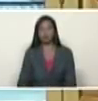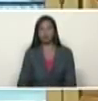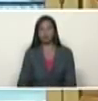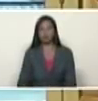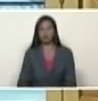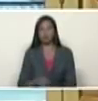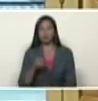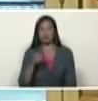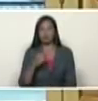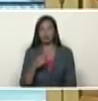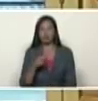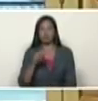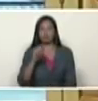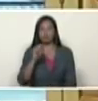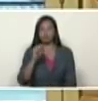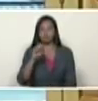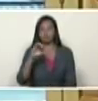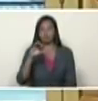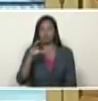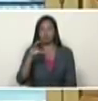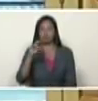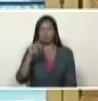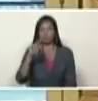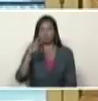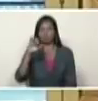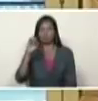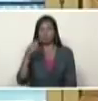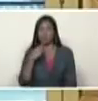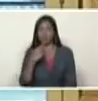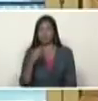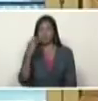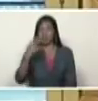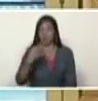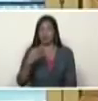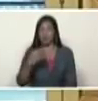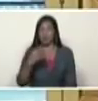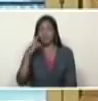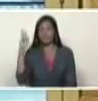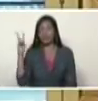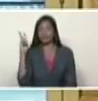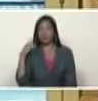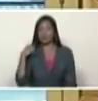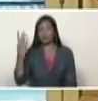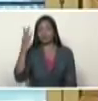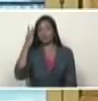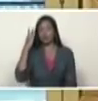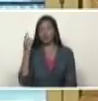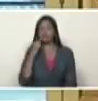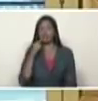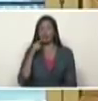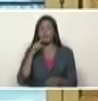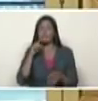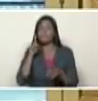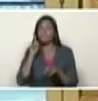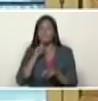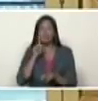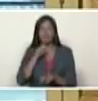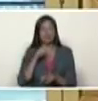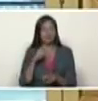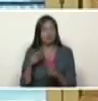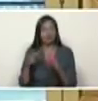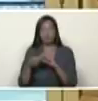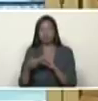deshonrosamente del SEBIN. Esa es la verdad que Venezuela debe saber, porque hay muchas intrigas, mentiras que se repiten en los